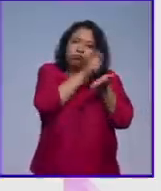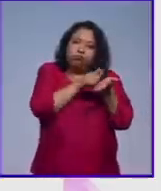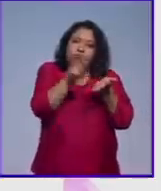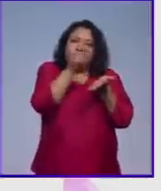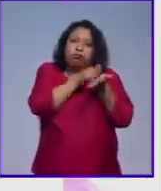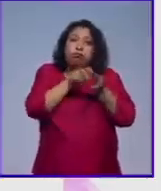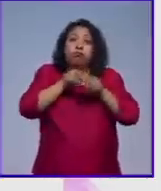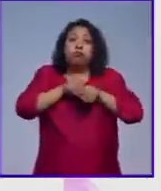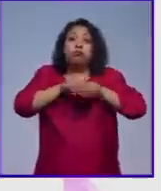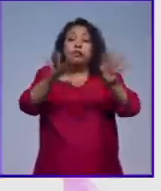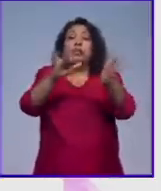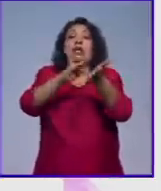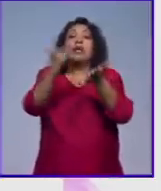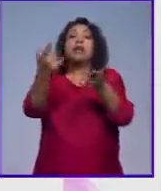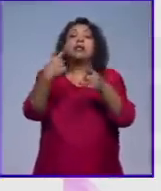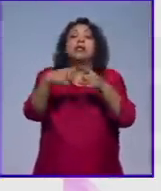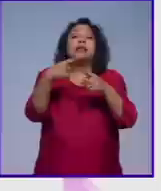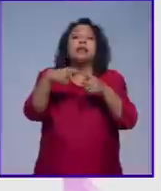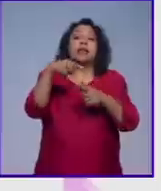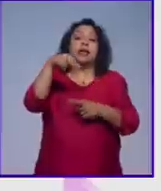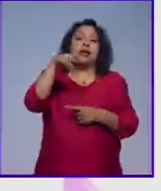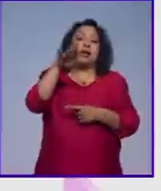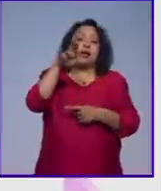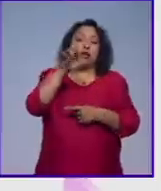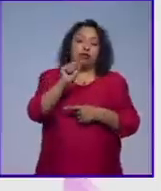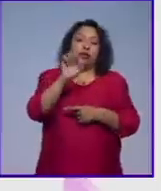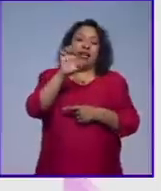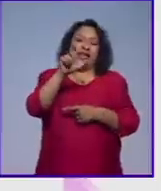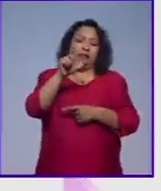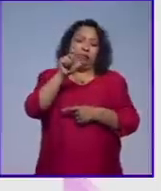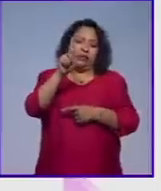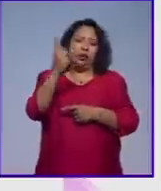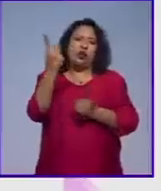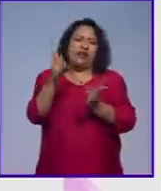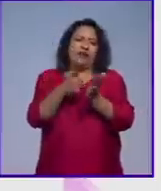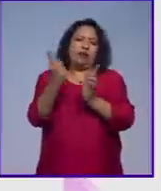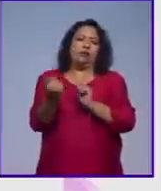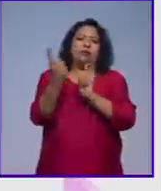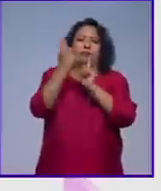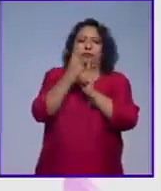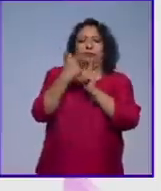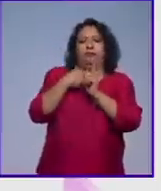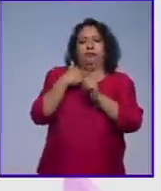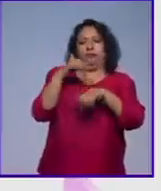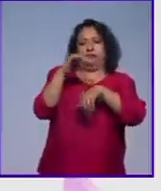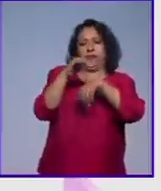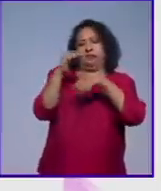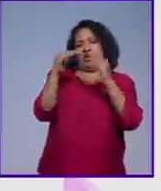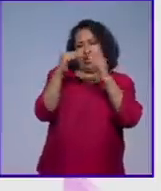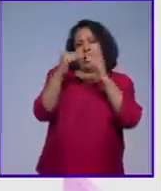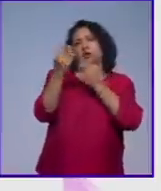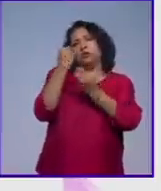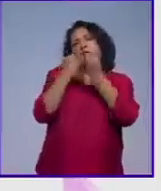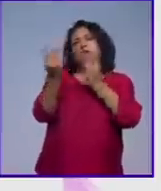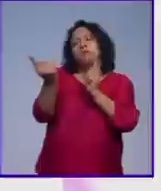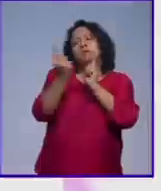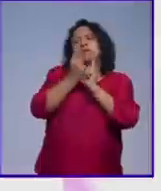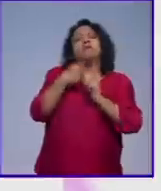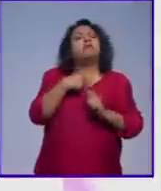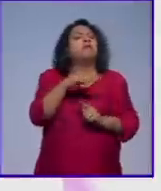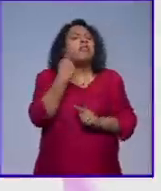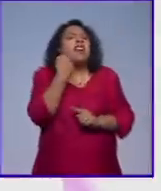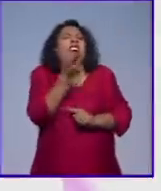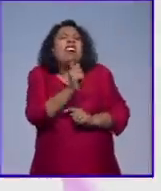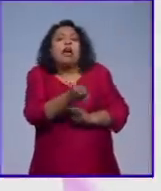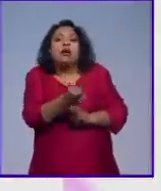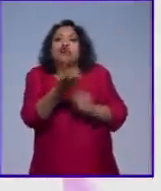publicó gracias a Neus Expressate. Una vez vino a comer a la casa y me dijo, a ver, ¿qué estás haciendo? Eran